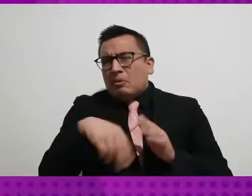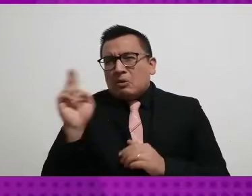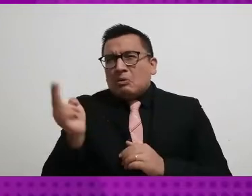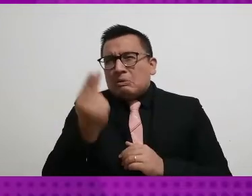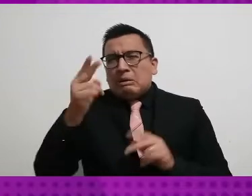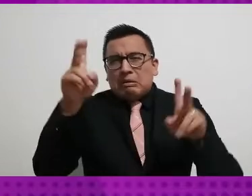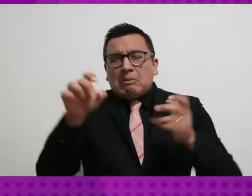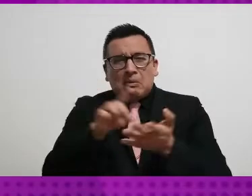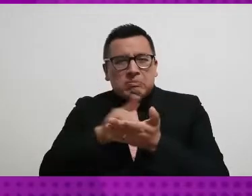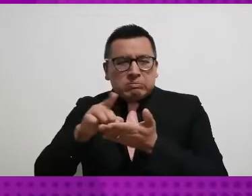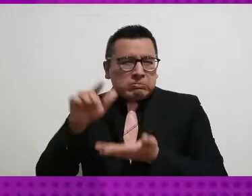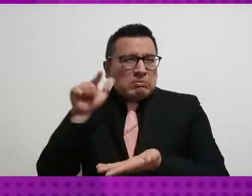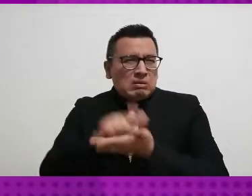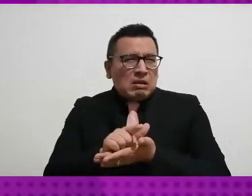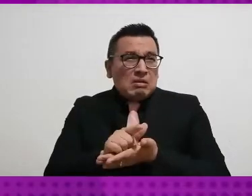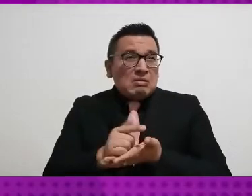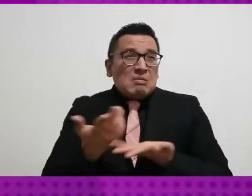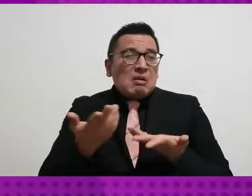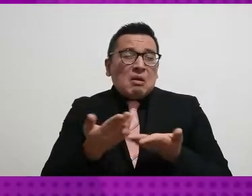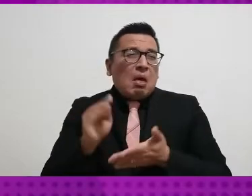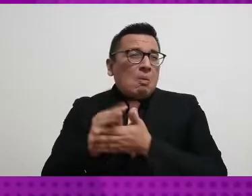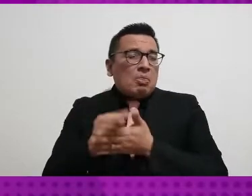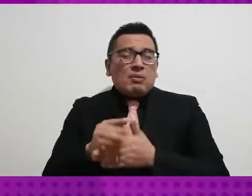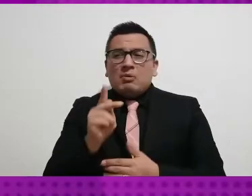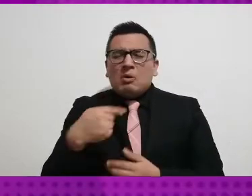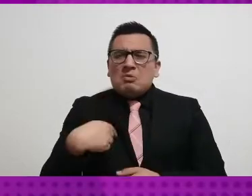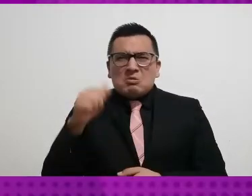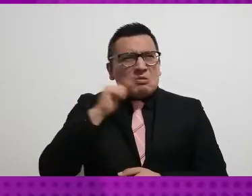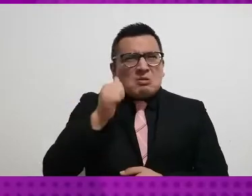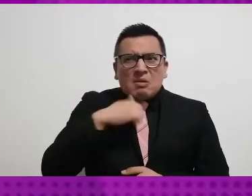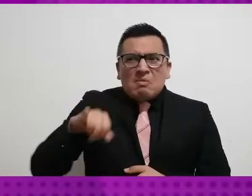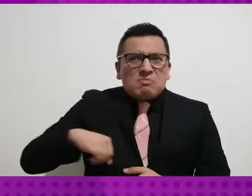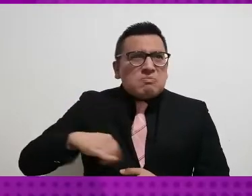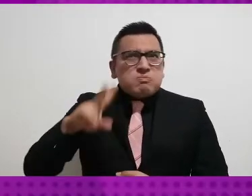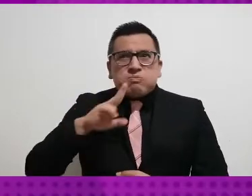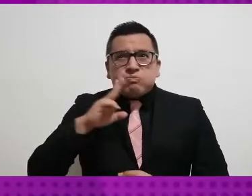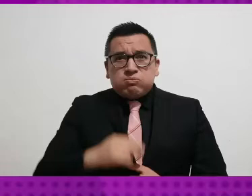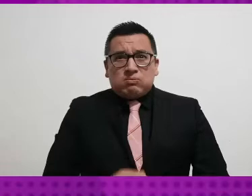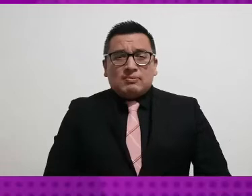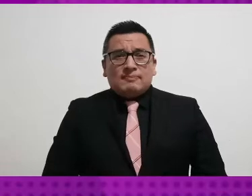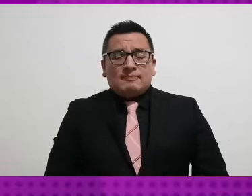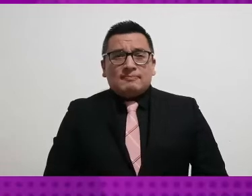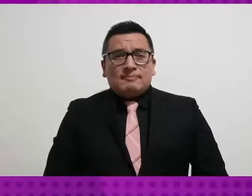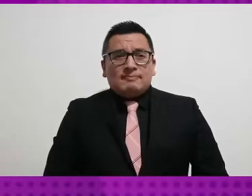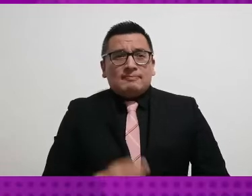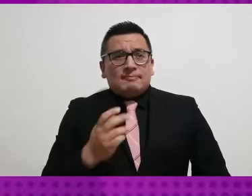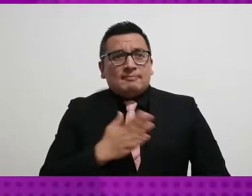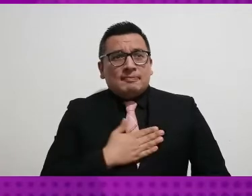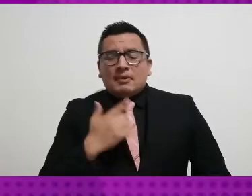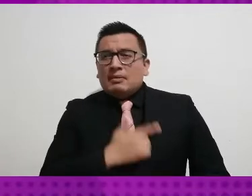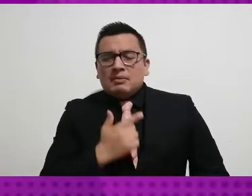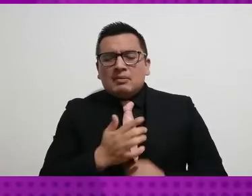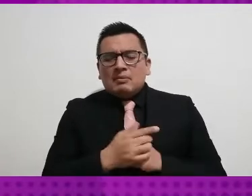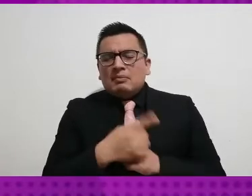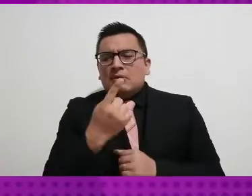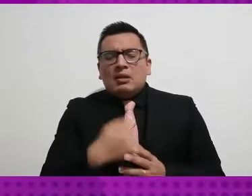de facultades de Derecho en general, pero a mí siempre me gustó, o sea, siempre tuve como esa intención. Y bueno, o sea, una de las cosas que más me agrada de esto